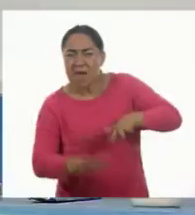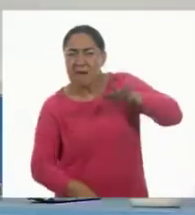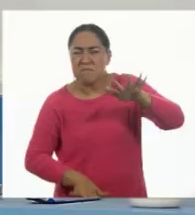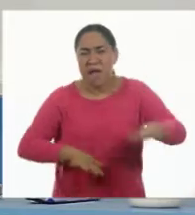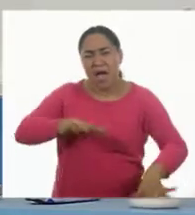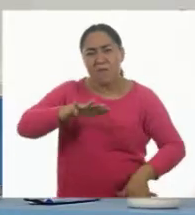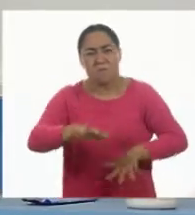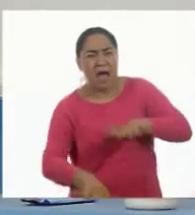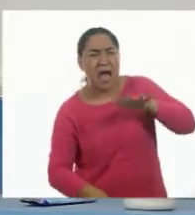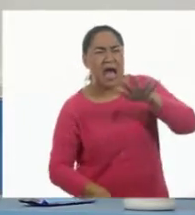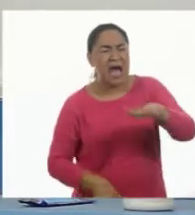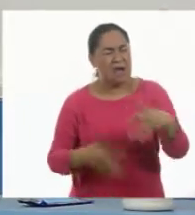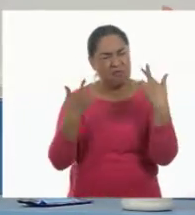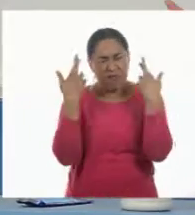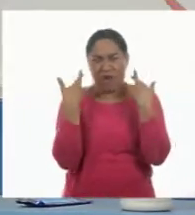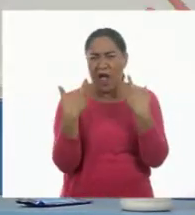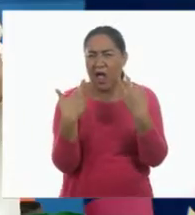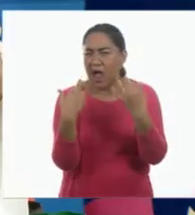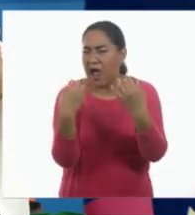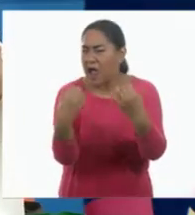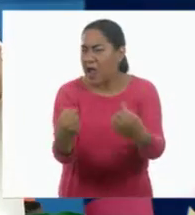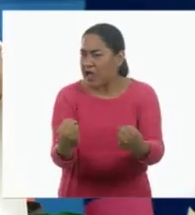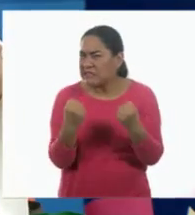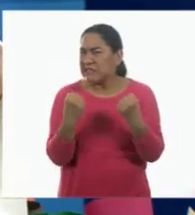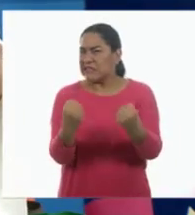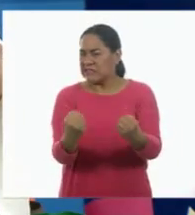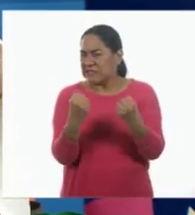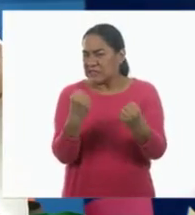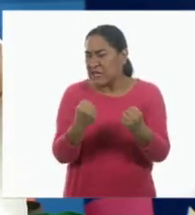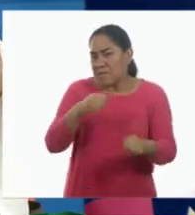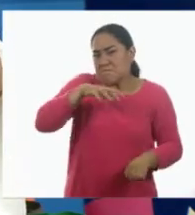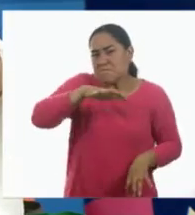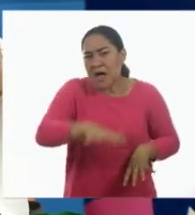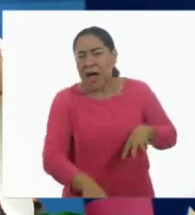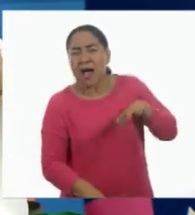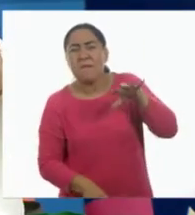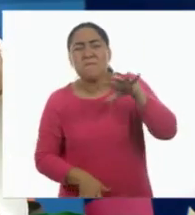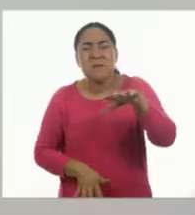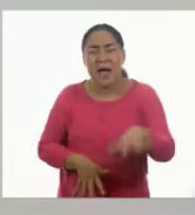Las pisadas más fuertes de nuestra criatura